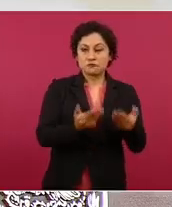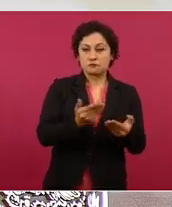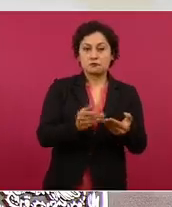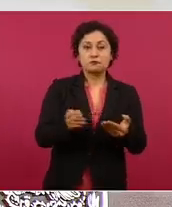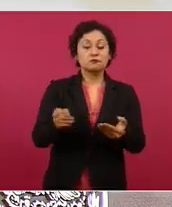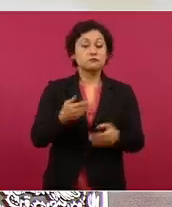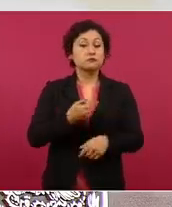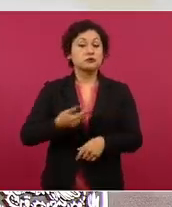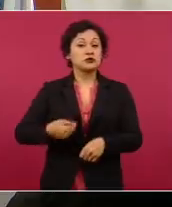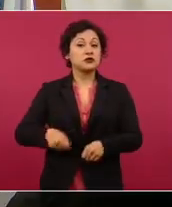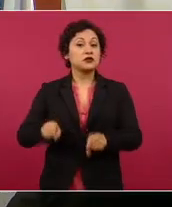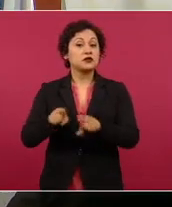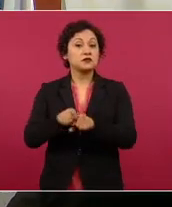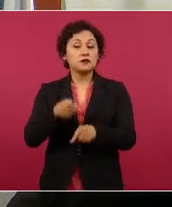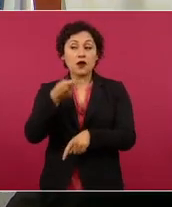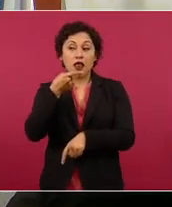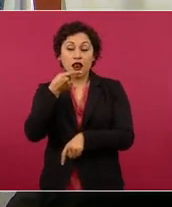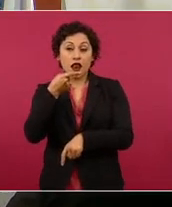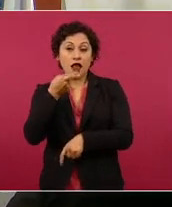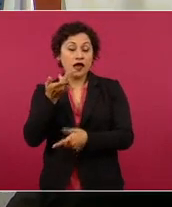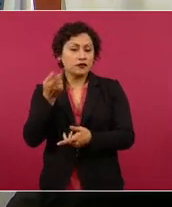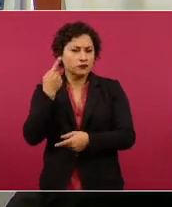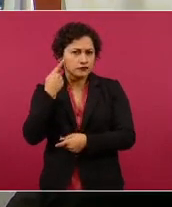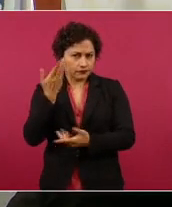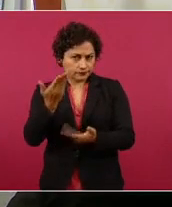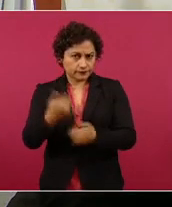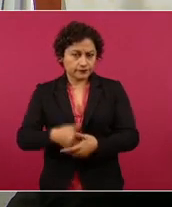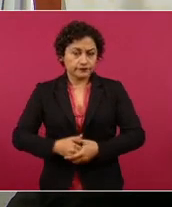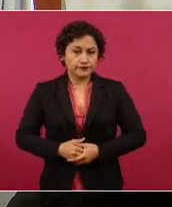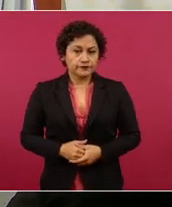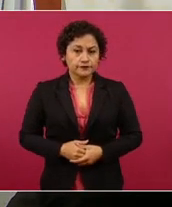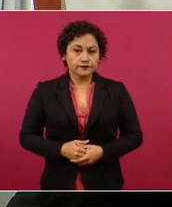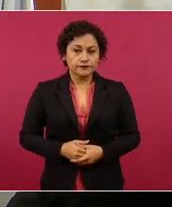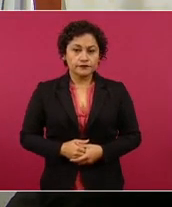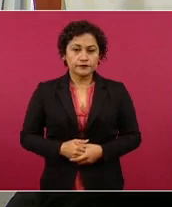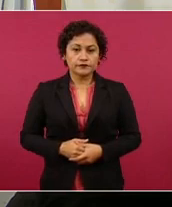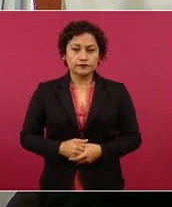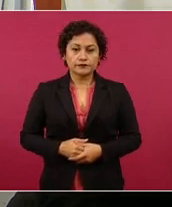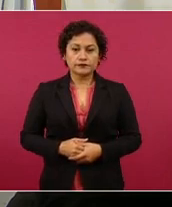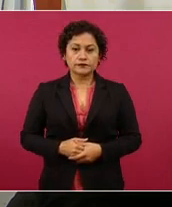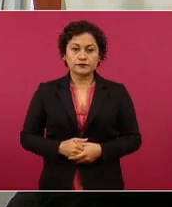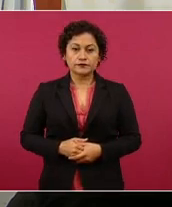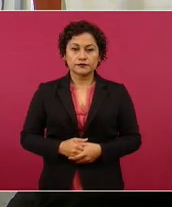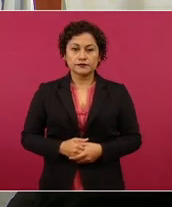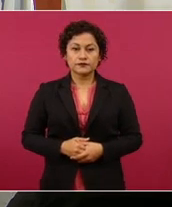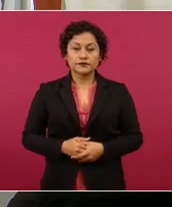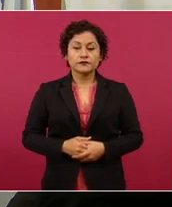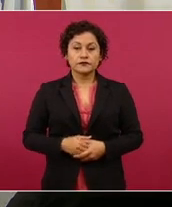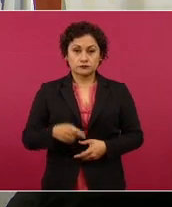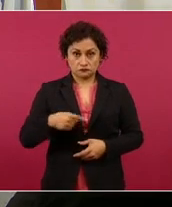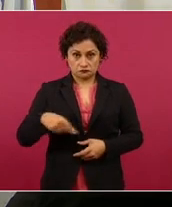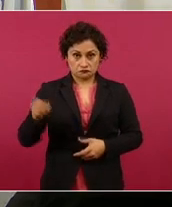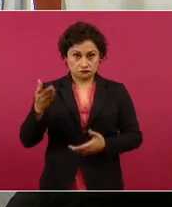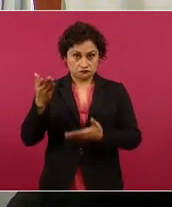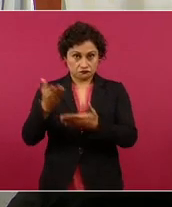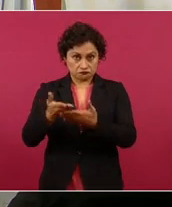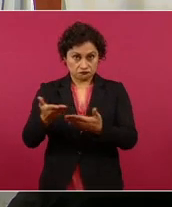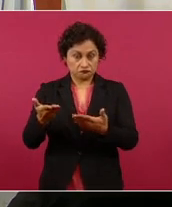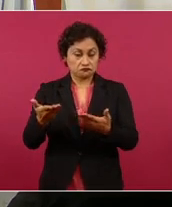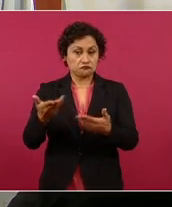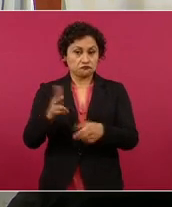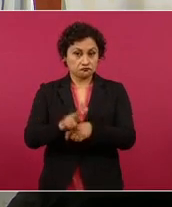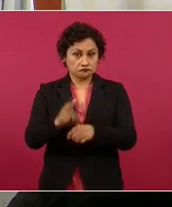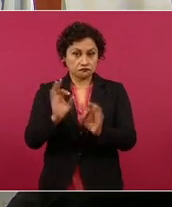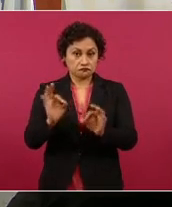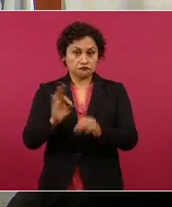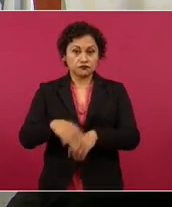diciendo, entonces pues no sé si lo podamos escuchar. ¿Y tú? ¿Seguirás viviendo en Honduras y todo? Todo bien, gracias. Oye,